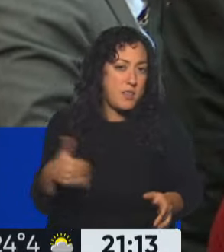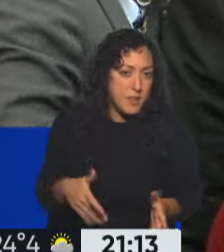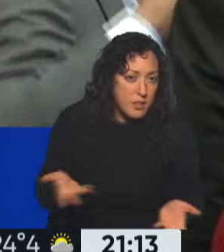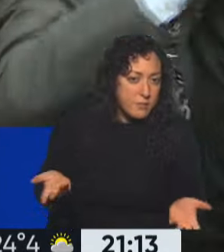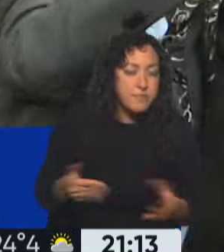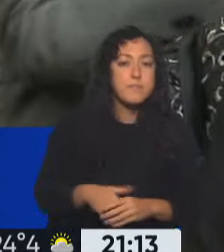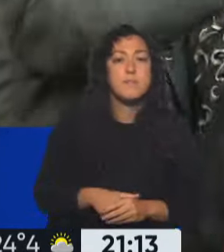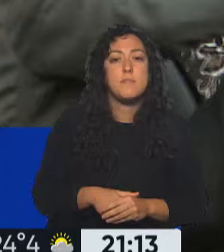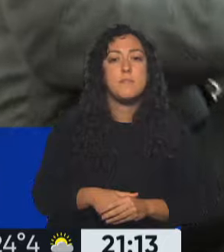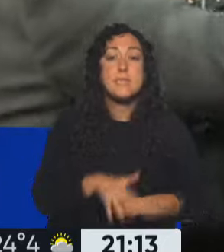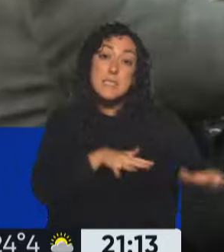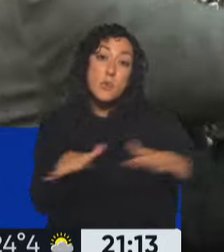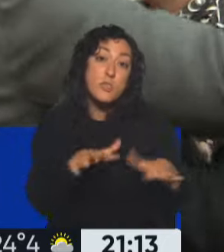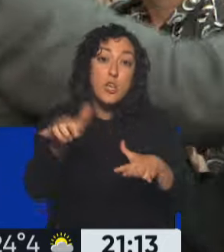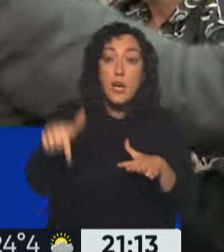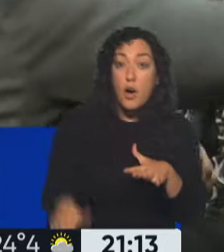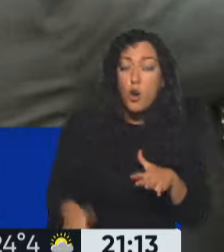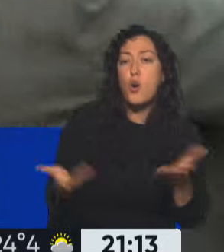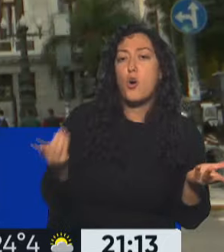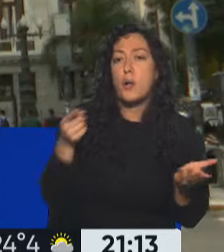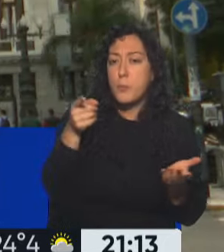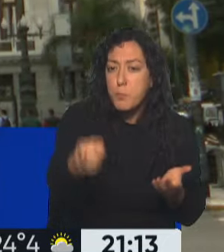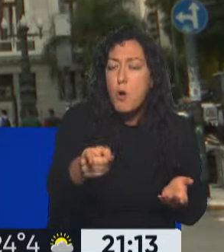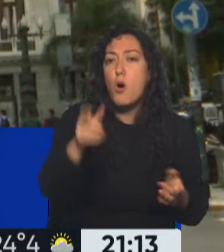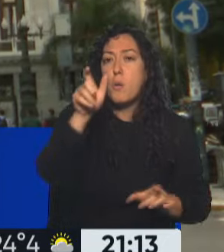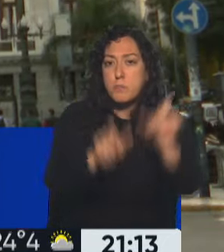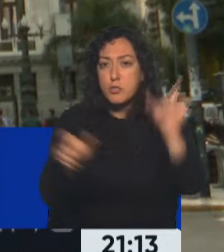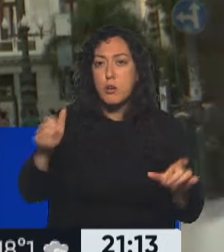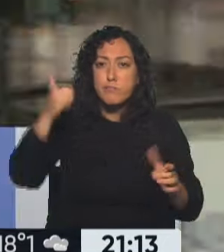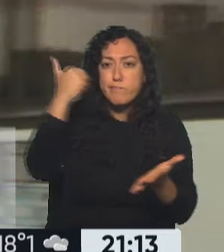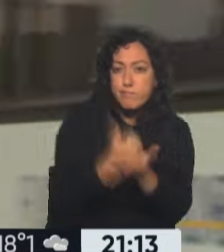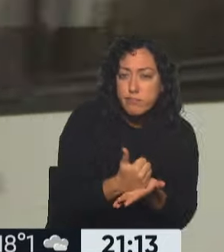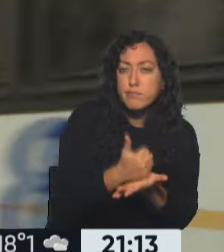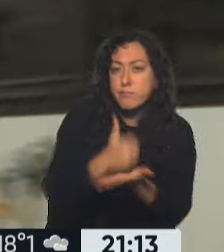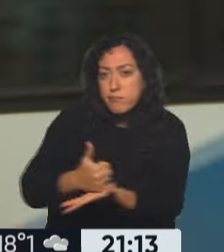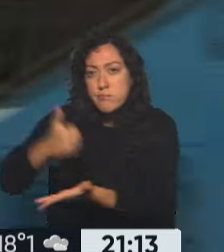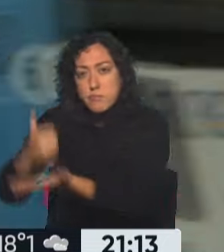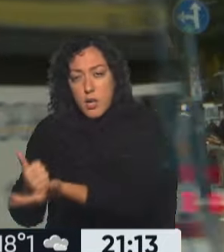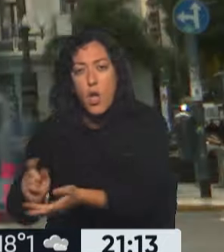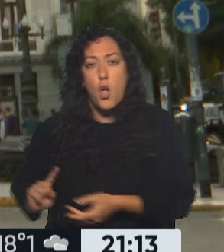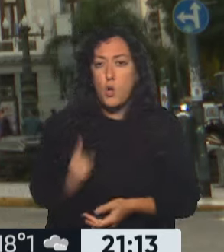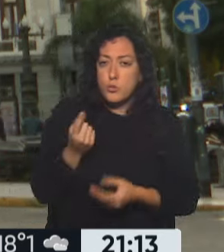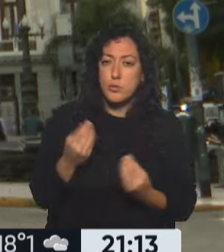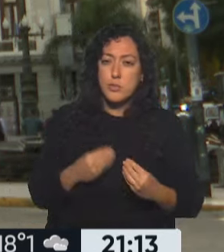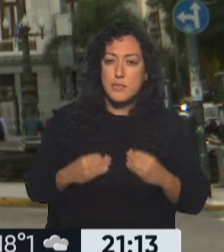estas cosas que están pasando hoy en día, con vos, con todos los que estuvieron acá presentes, nos sentimos orgullosos y además